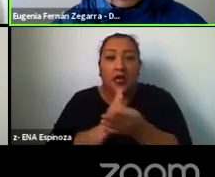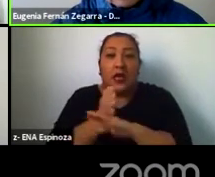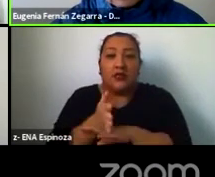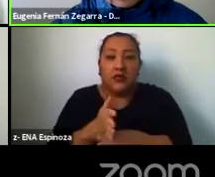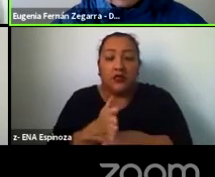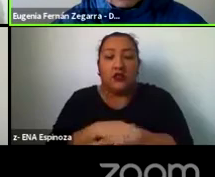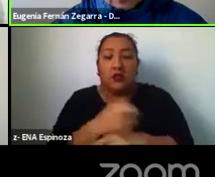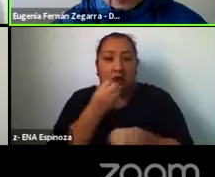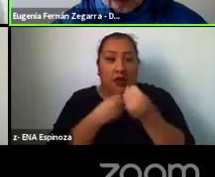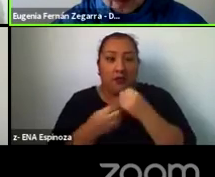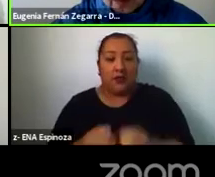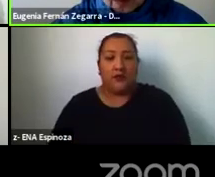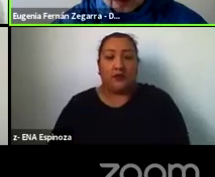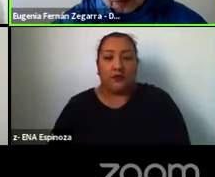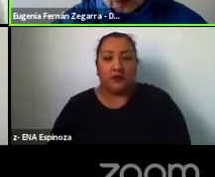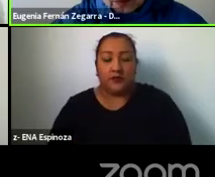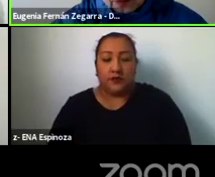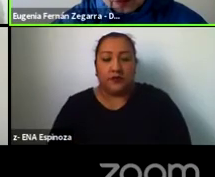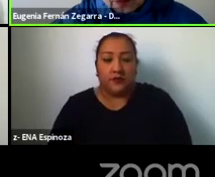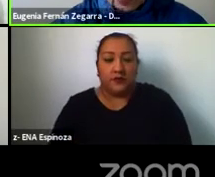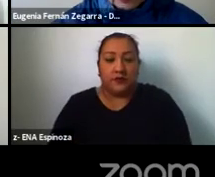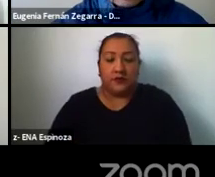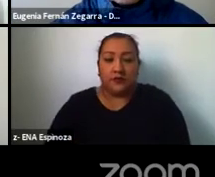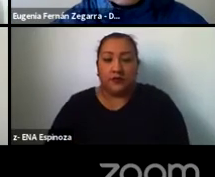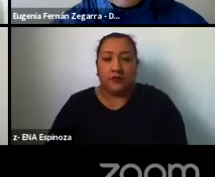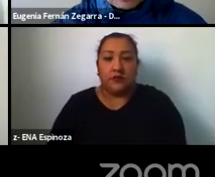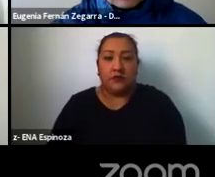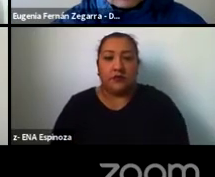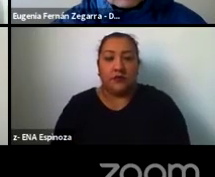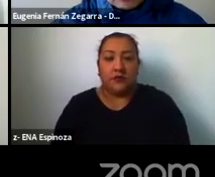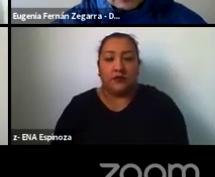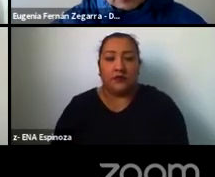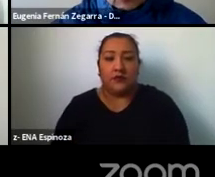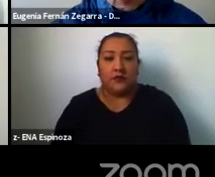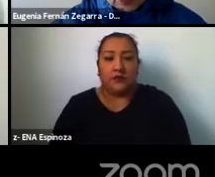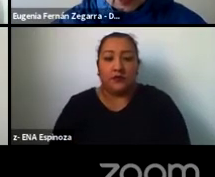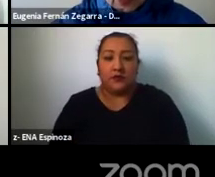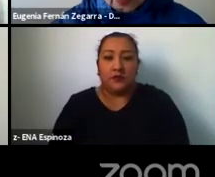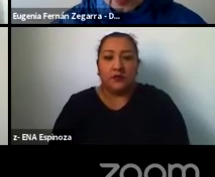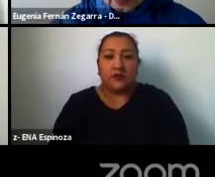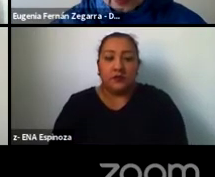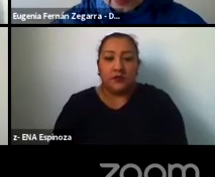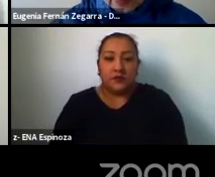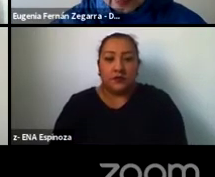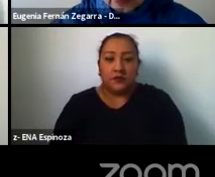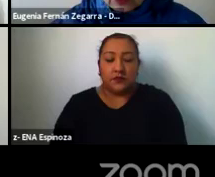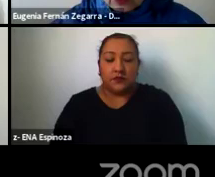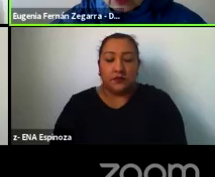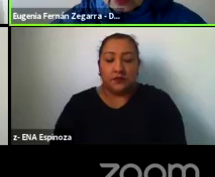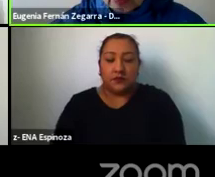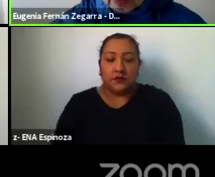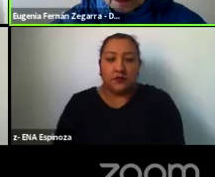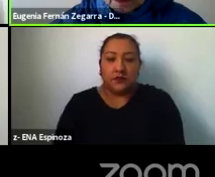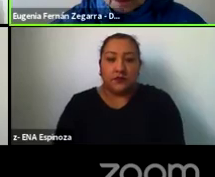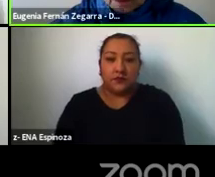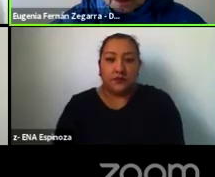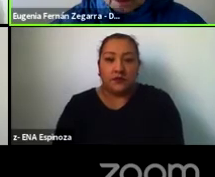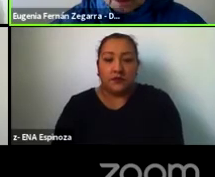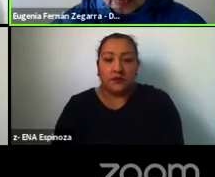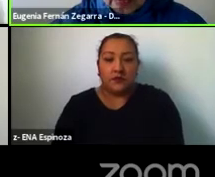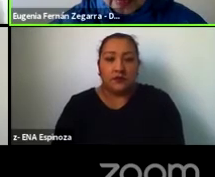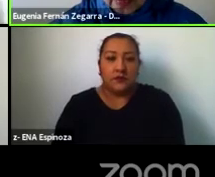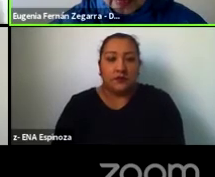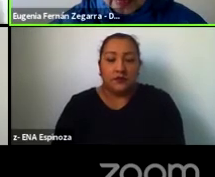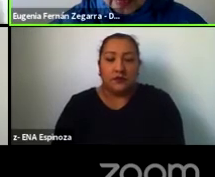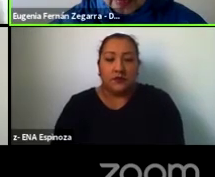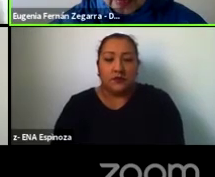alimentos, ¿no? Que también está dando una pregunta adicional. Y en el caso de